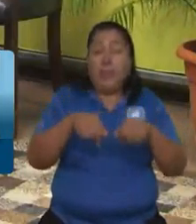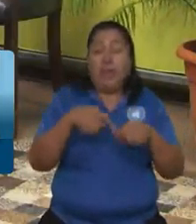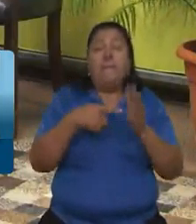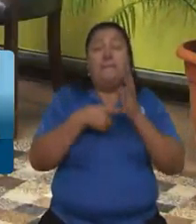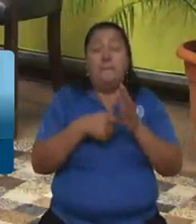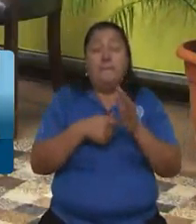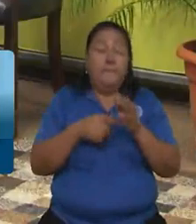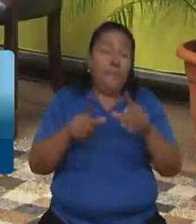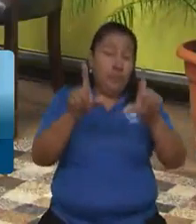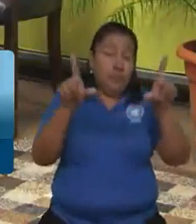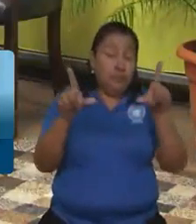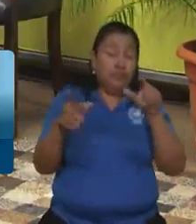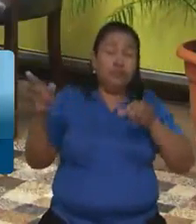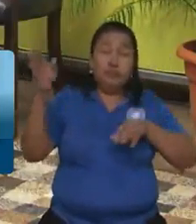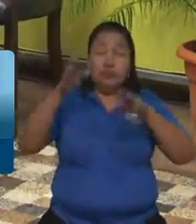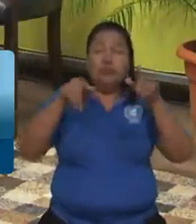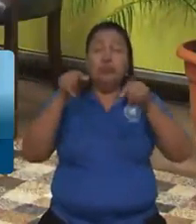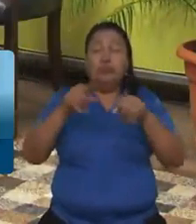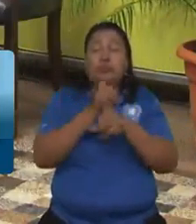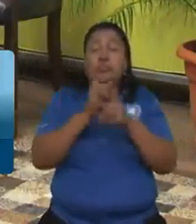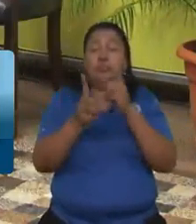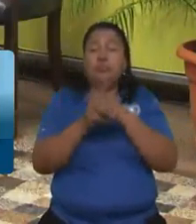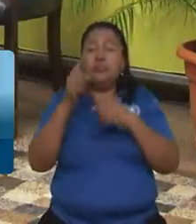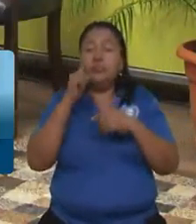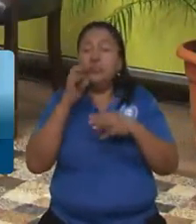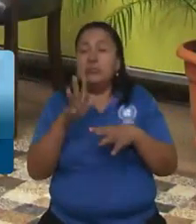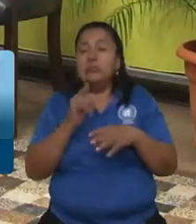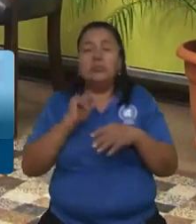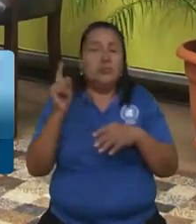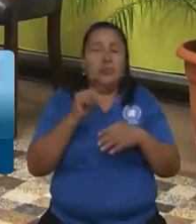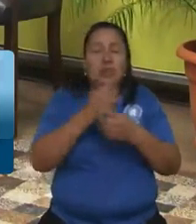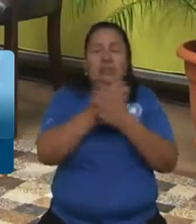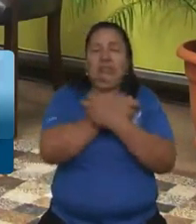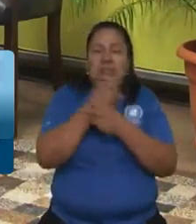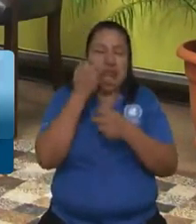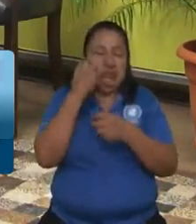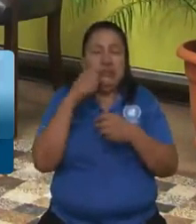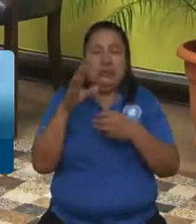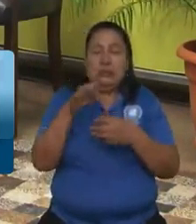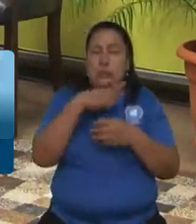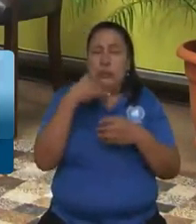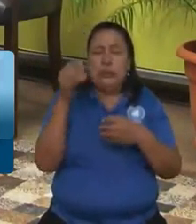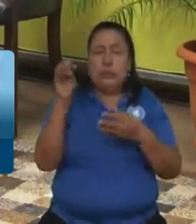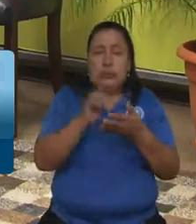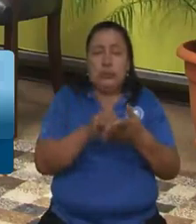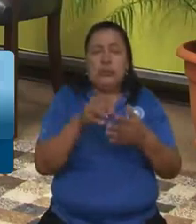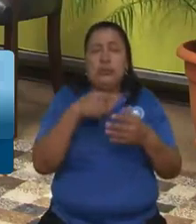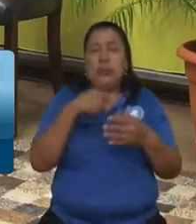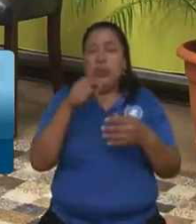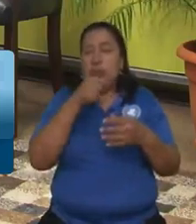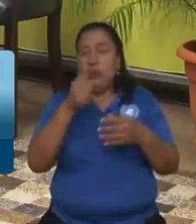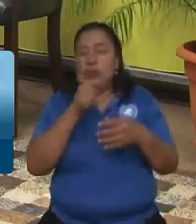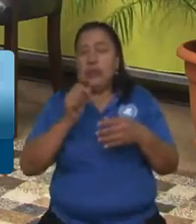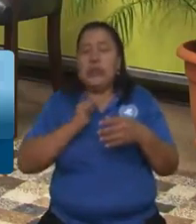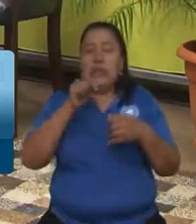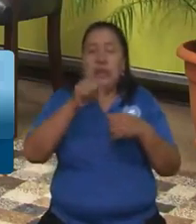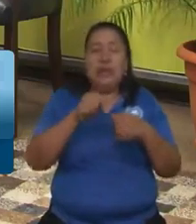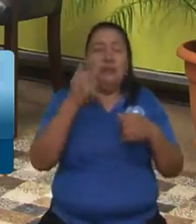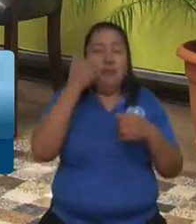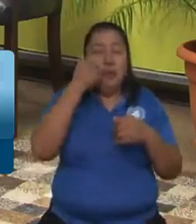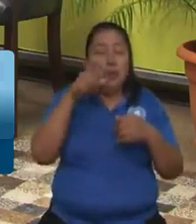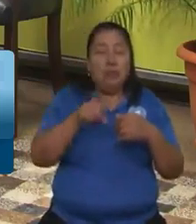piscina, entonces ese también es un factor. Y algunas infecciones pues comienzan hasta horas posteriores, se tienen que instaurar primero